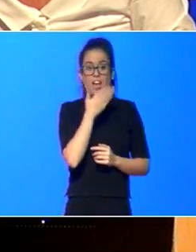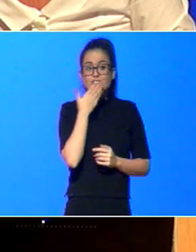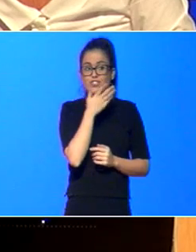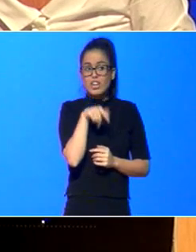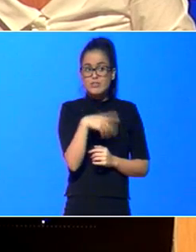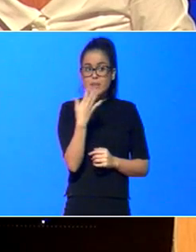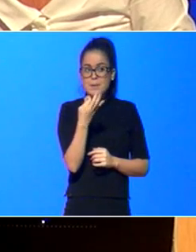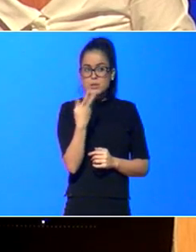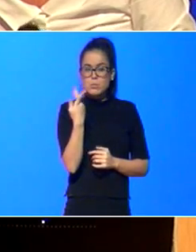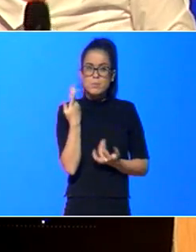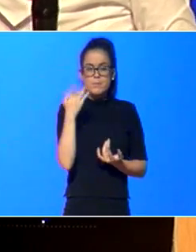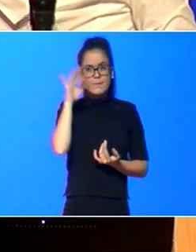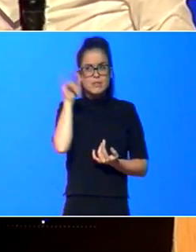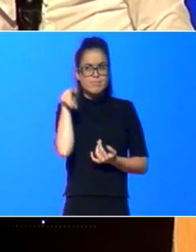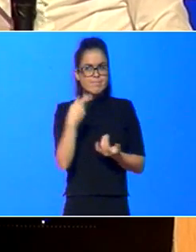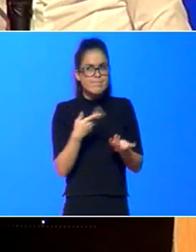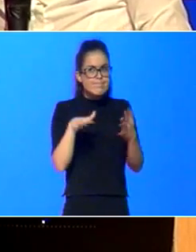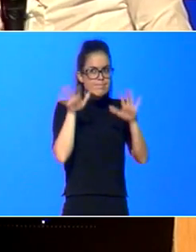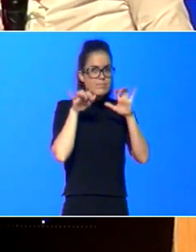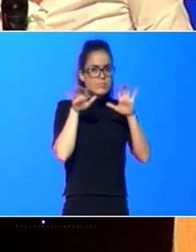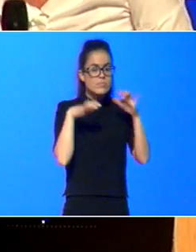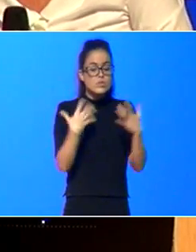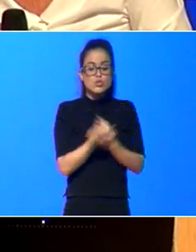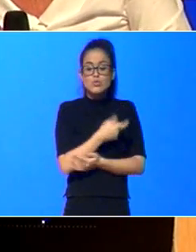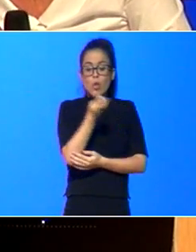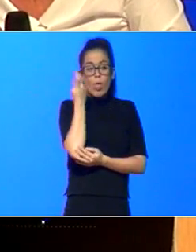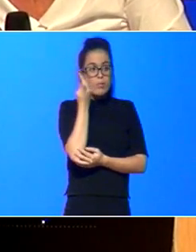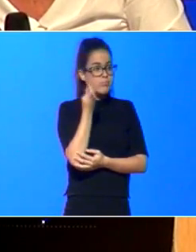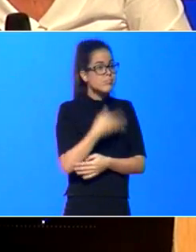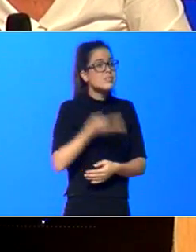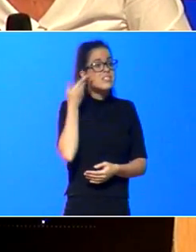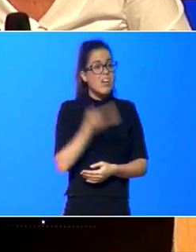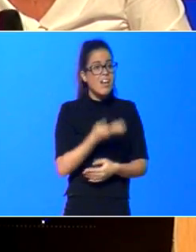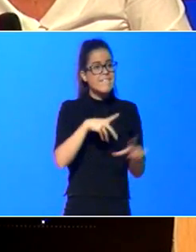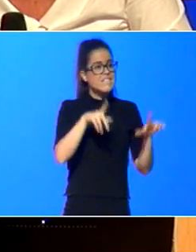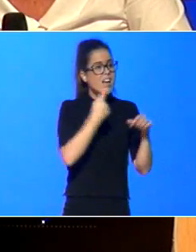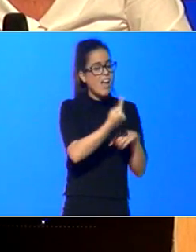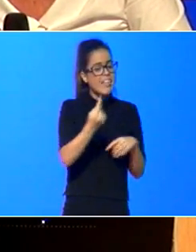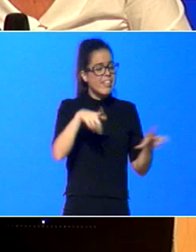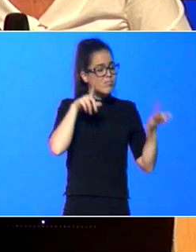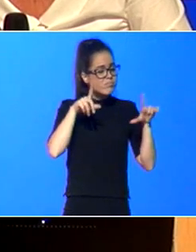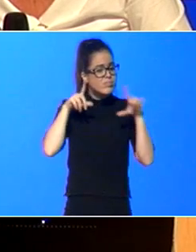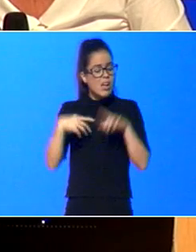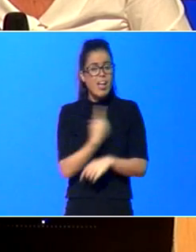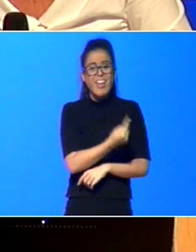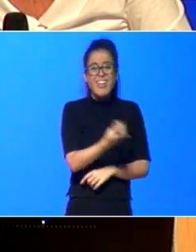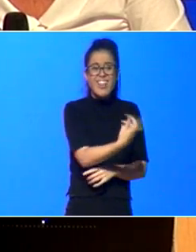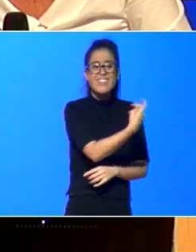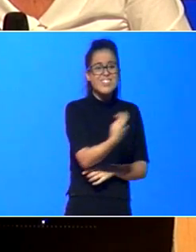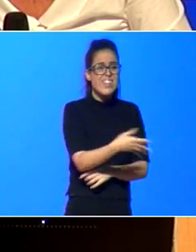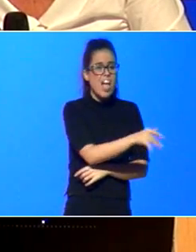da. Ikasle guztia dira zela garrantzitsuak, ikasle guztia daukele eskubidiak, ikasle guztiak dira zela